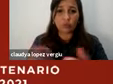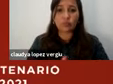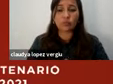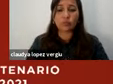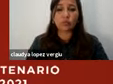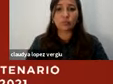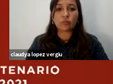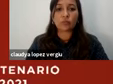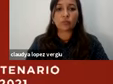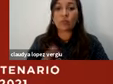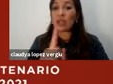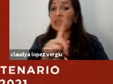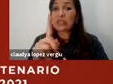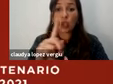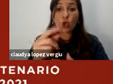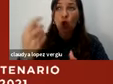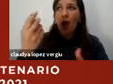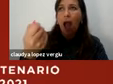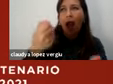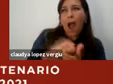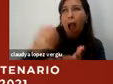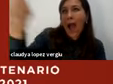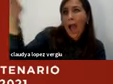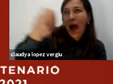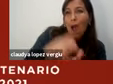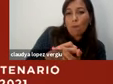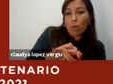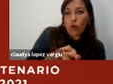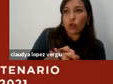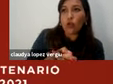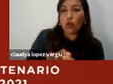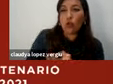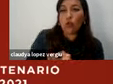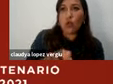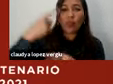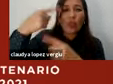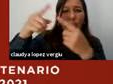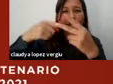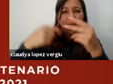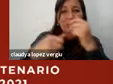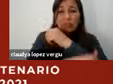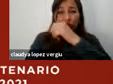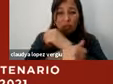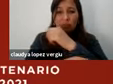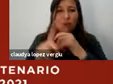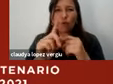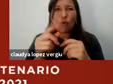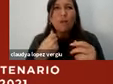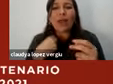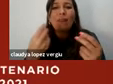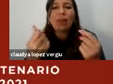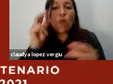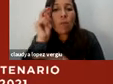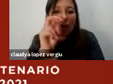duran casi la mitad del año, todos los años, ¿no? En las diferentes comunidades. Entonces,